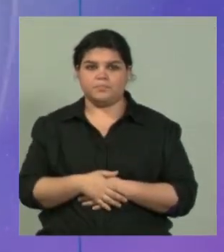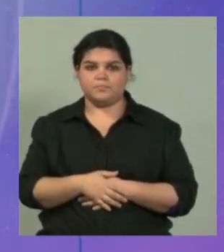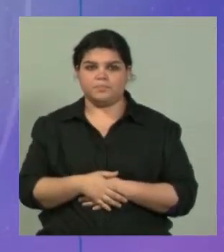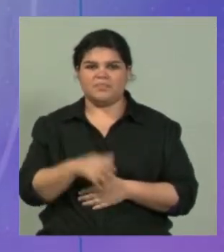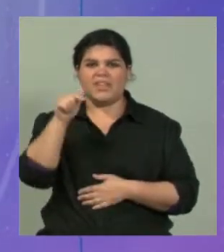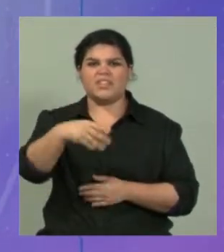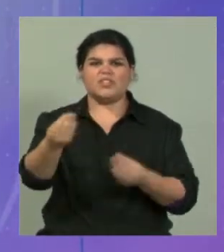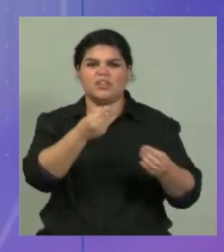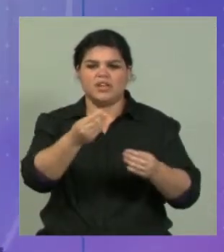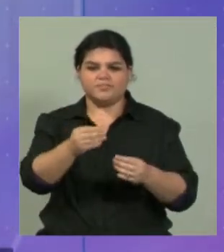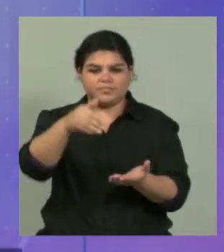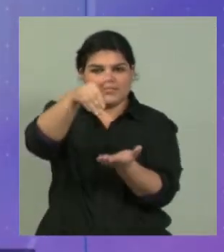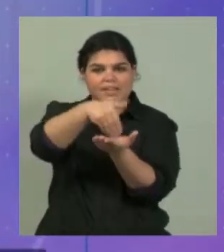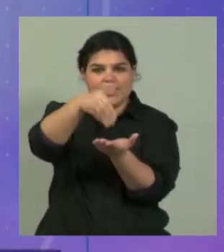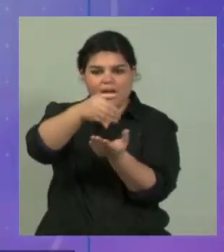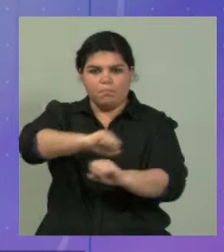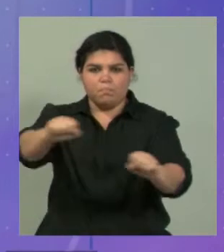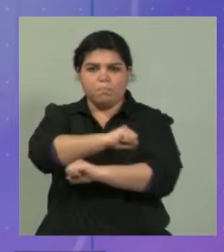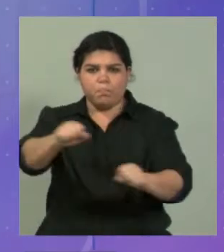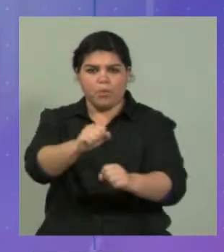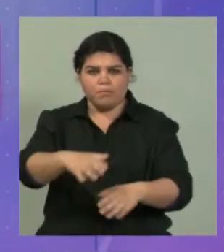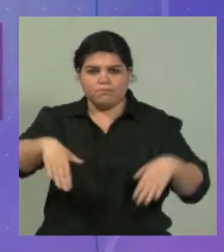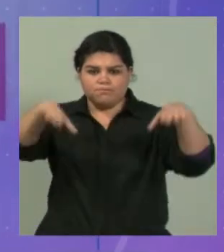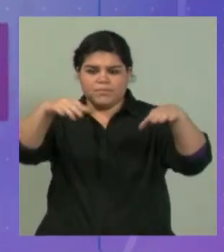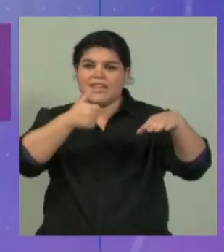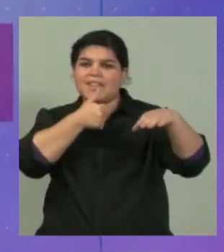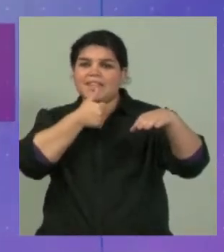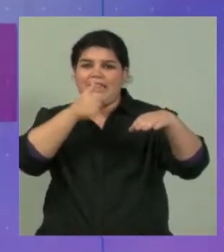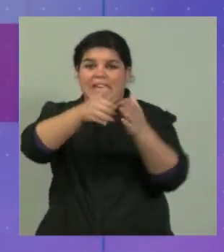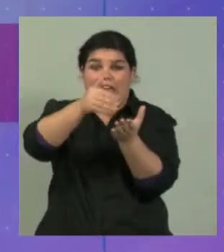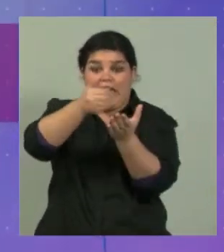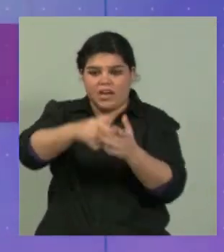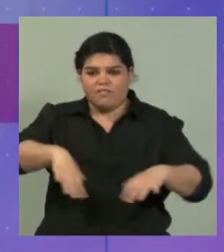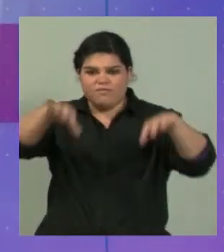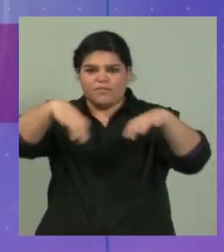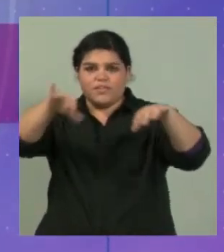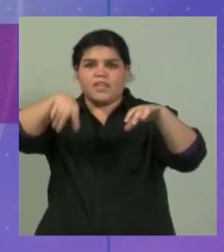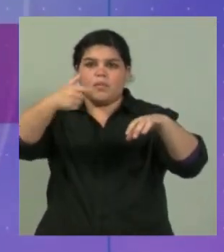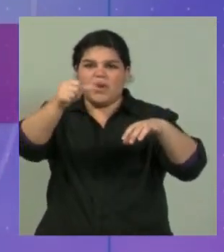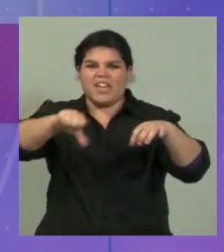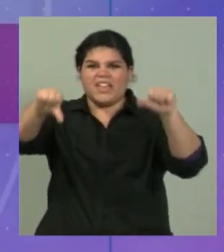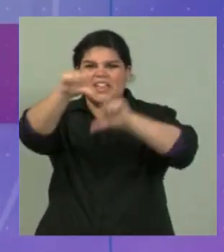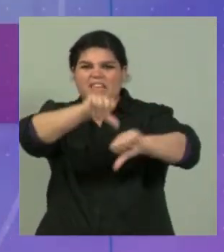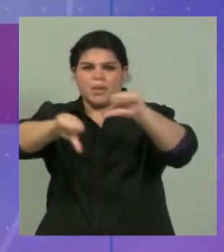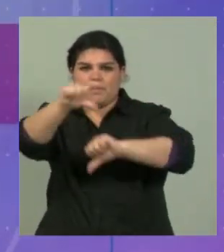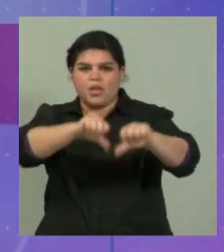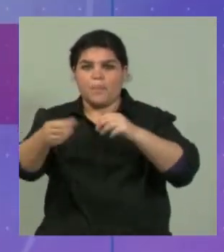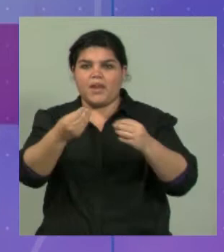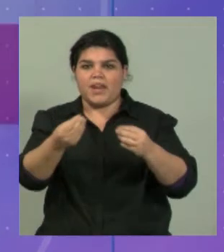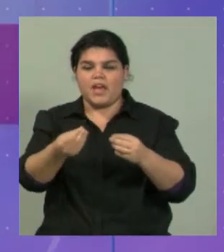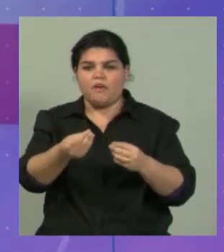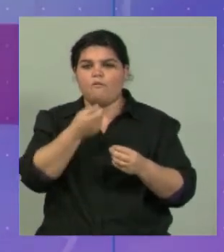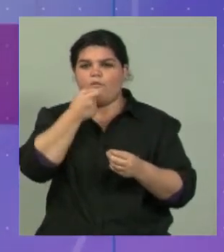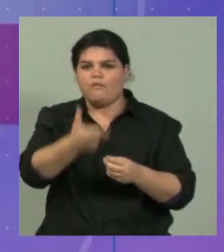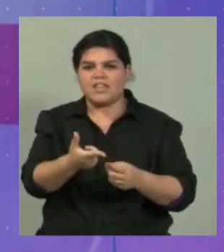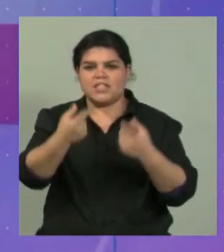Consiste en dinamitar la corteza terrestre, amontonarla en pilas de tierra para echarle toneladas de químicos como el cianuro, que facilitan la extracción del oro y